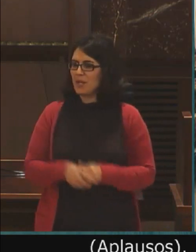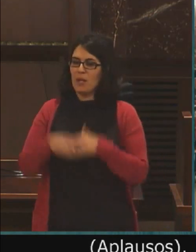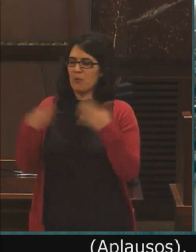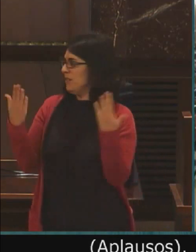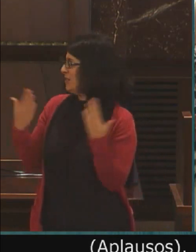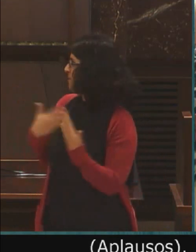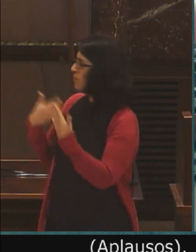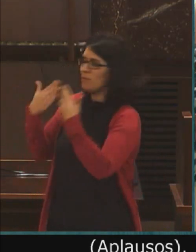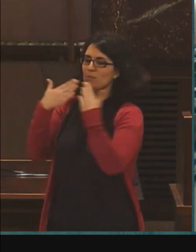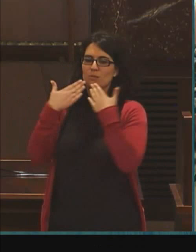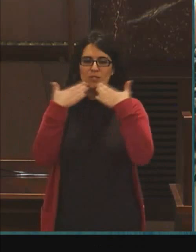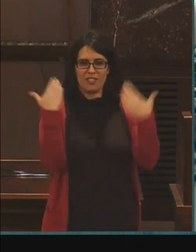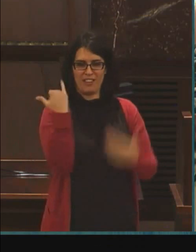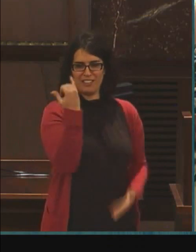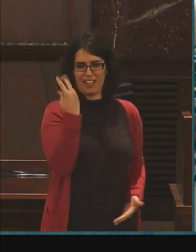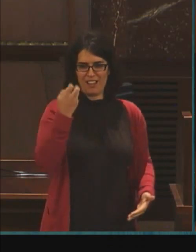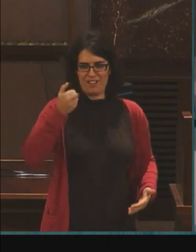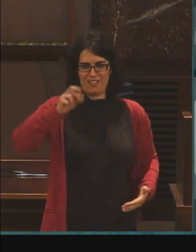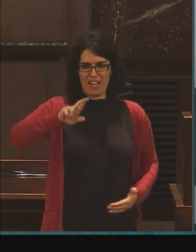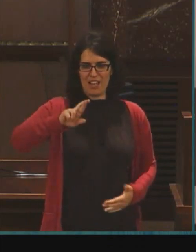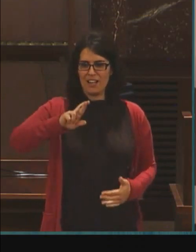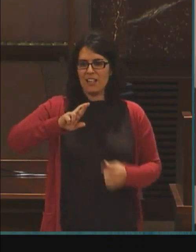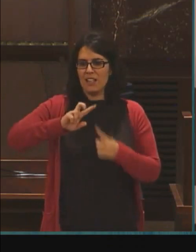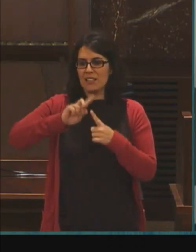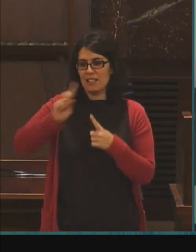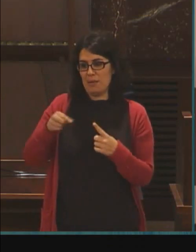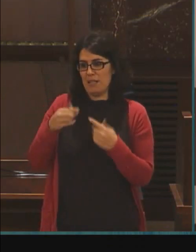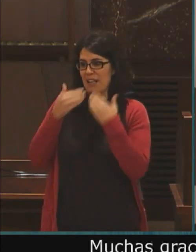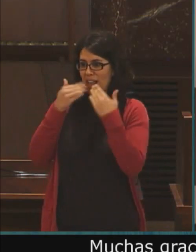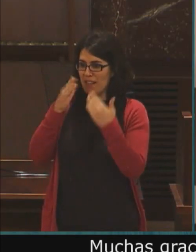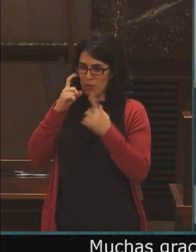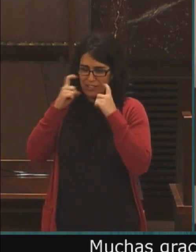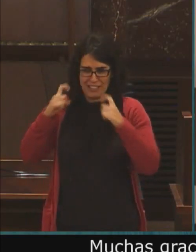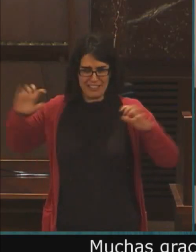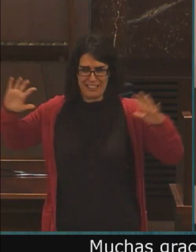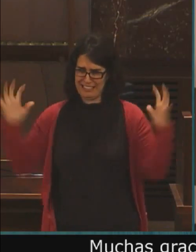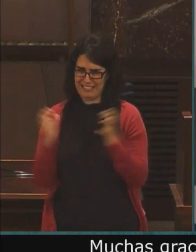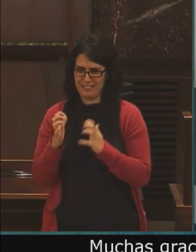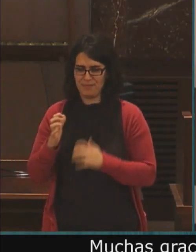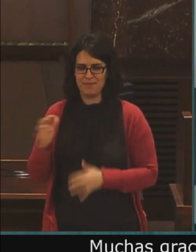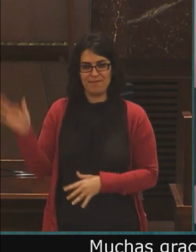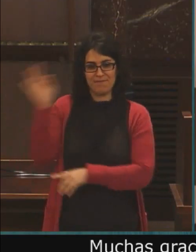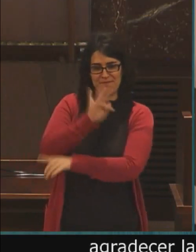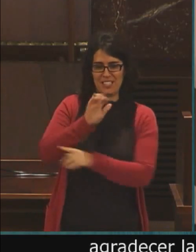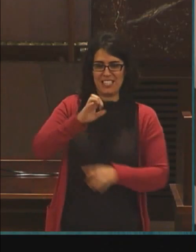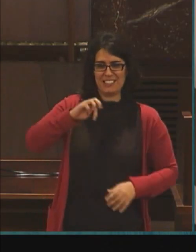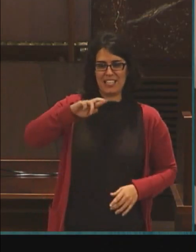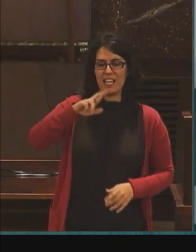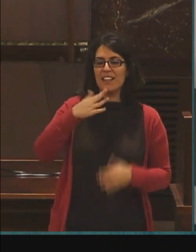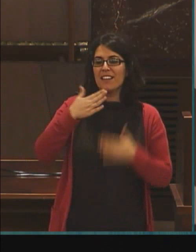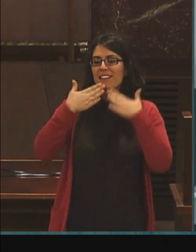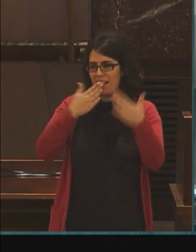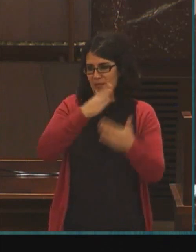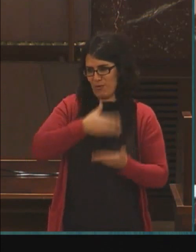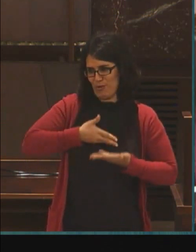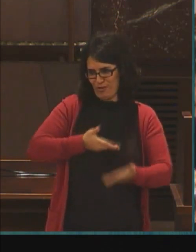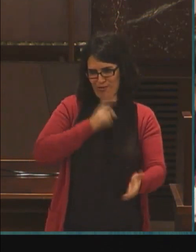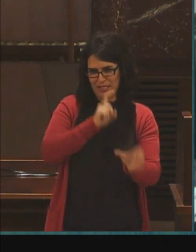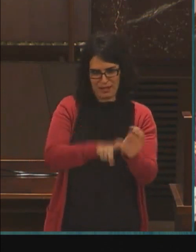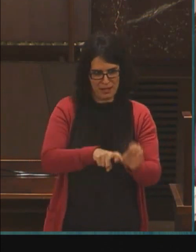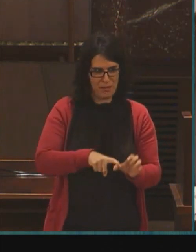Pues muchas gracias, Javier, y también agradecer a Esther la brevedad de sus exposiciones. Sí, agradecer que nos hayáis invitado a participar.